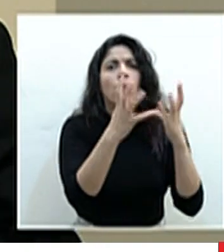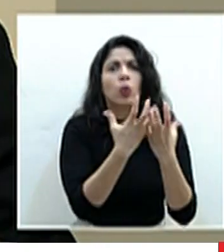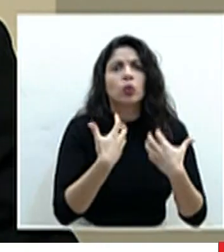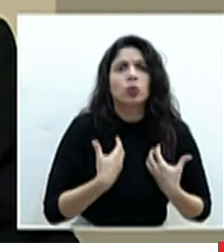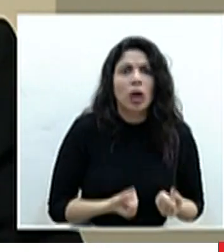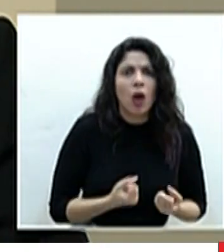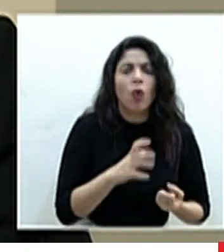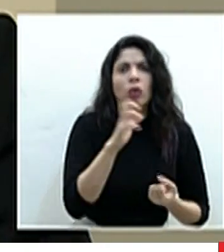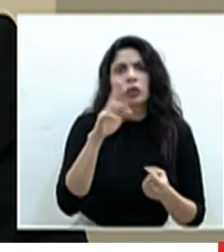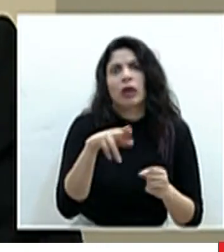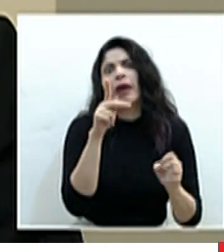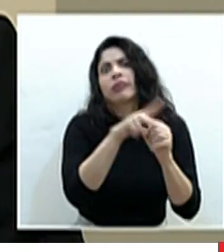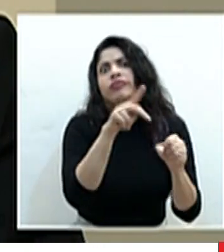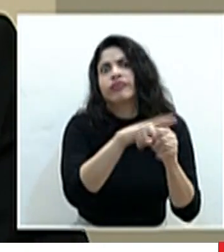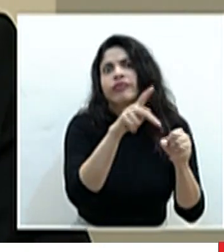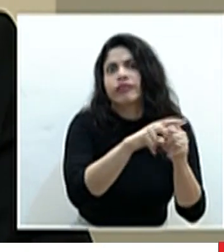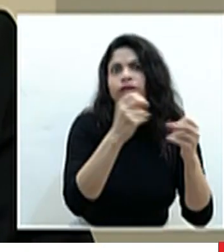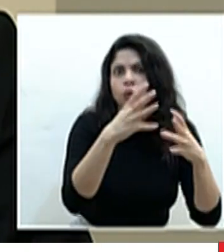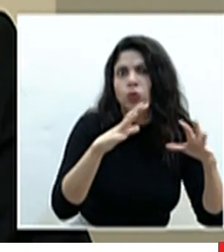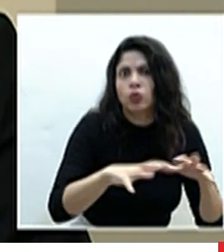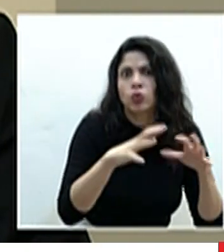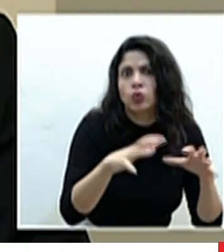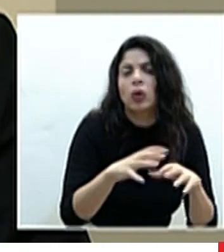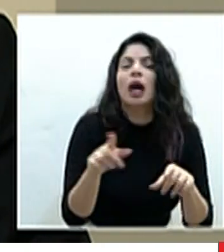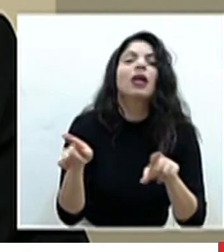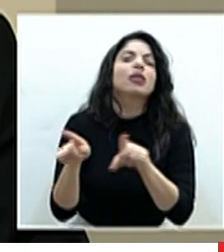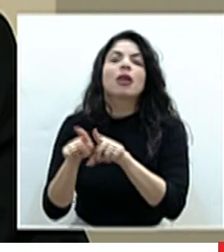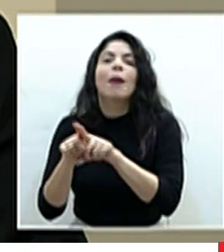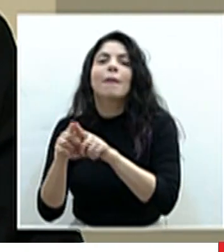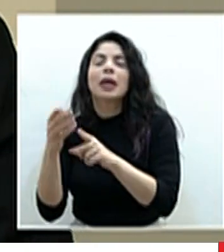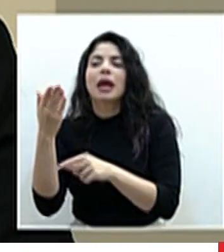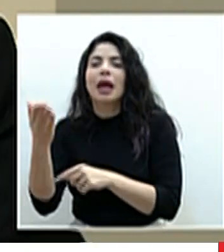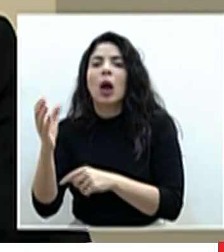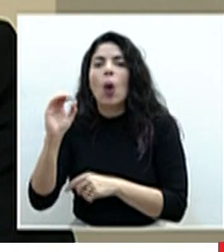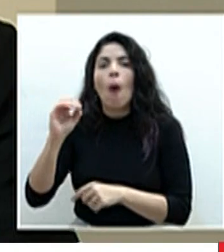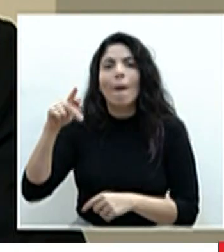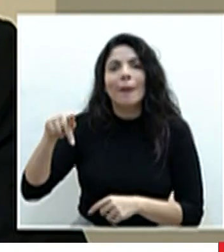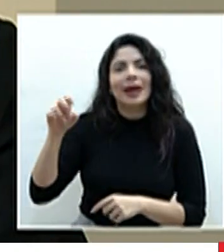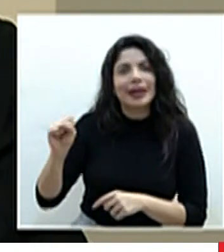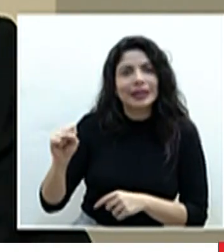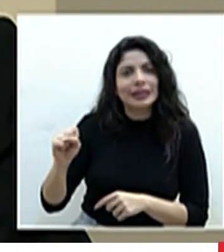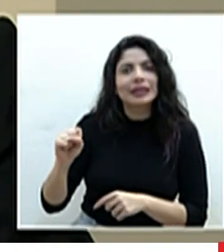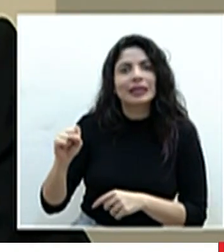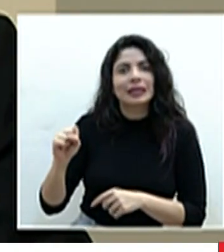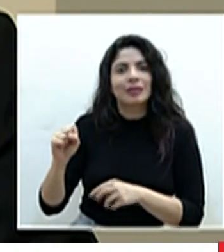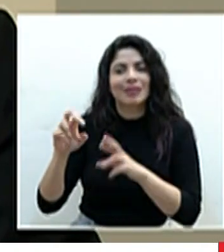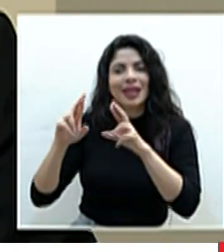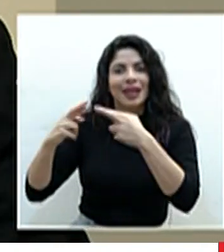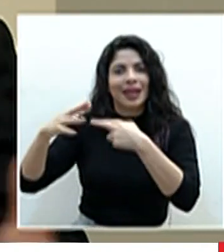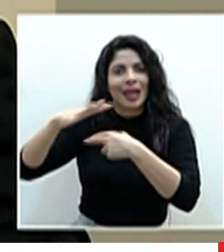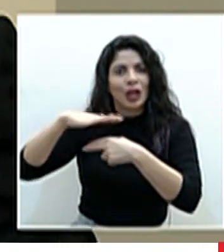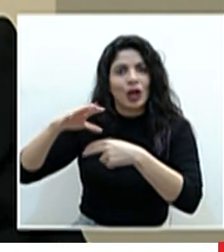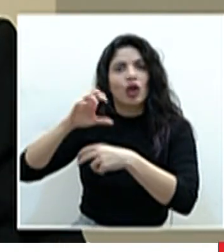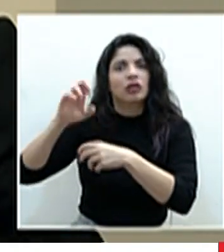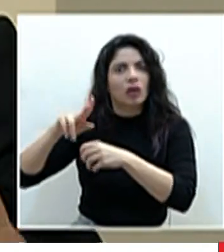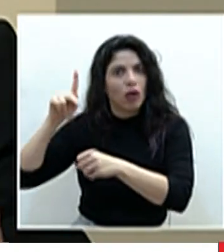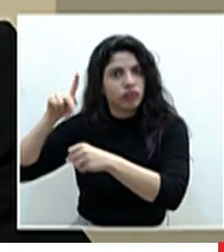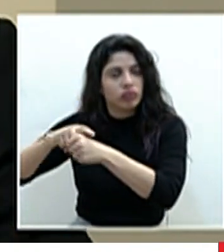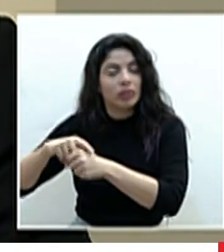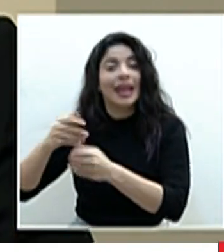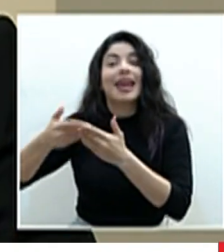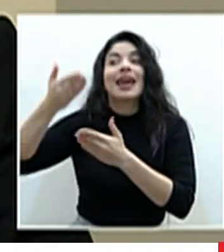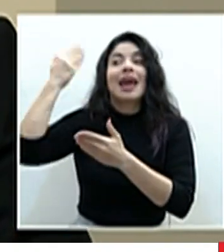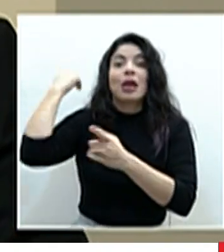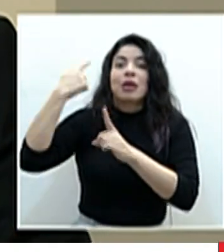tenido una participación muy activa, lo hemos tenido también en la OPS, regionalmente, y desde antes y